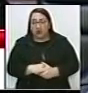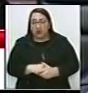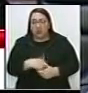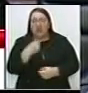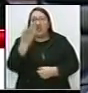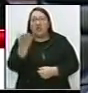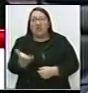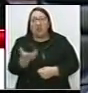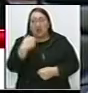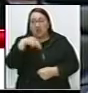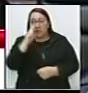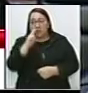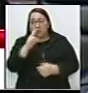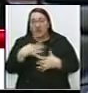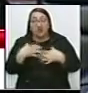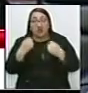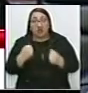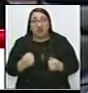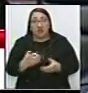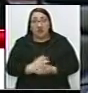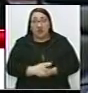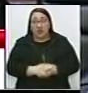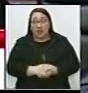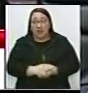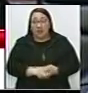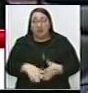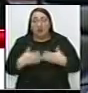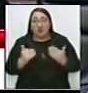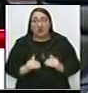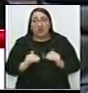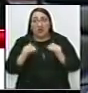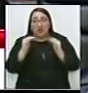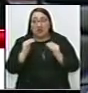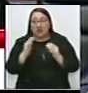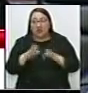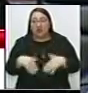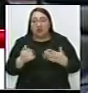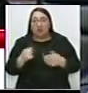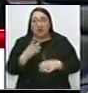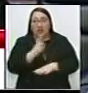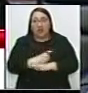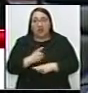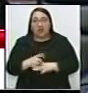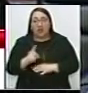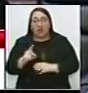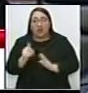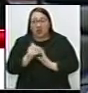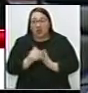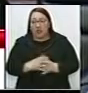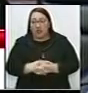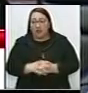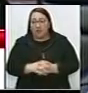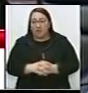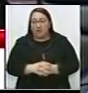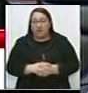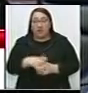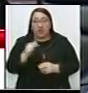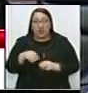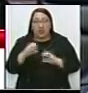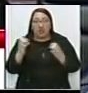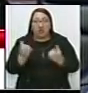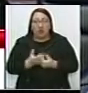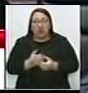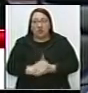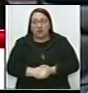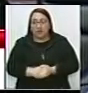dio al país? Estabilidad, posibilidad de crecimiento, posibilidad de desarrollar una agenda. Este Congreso